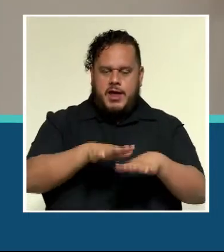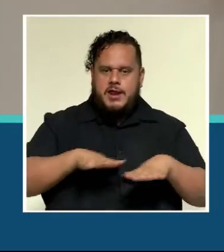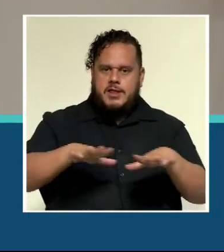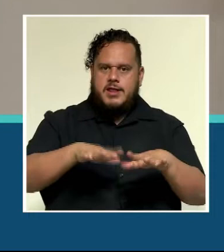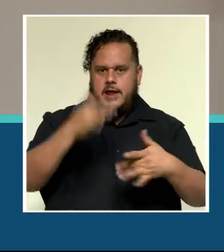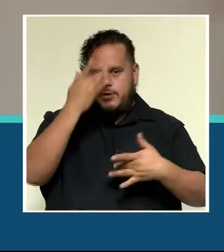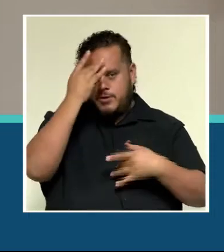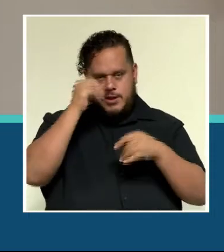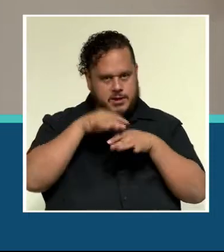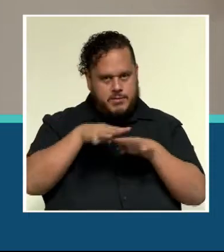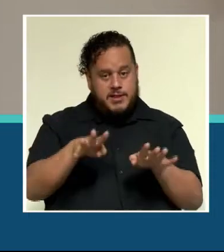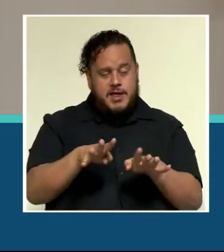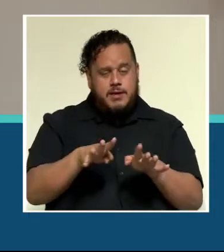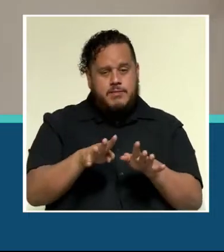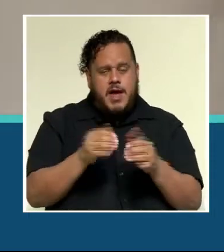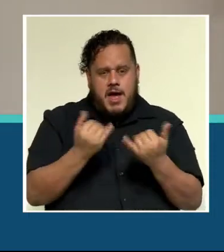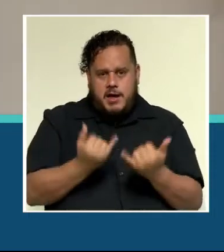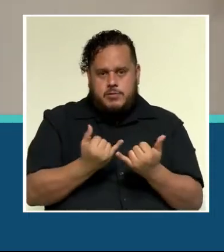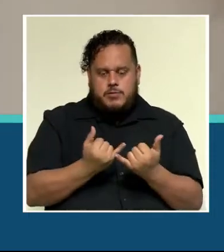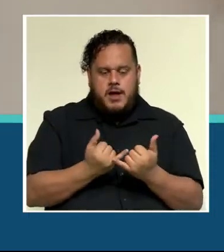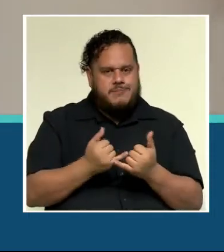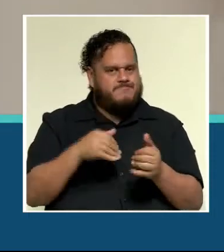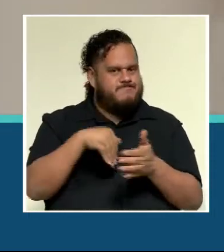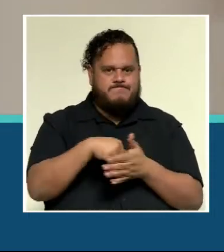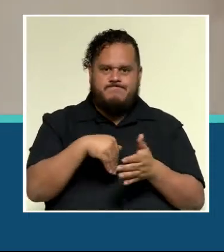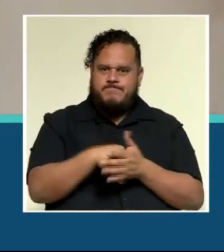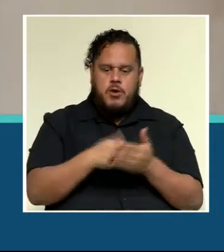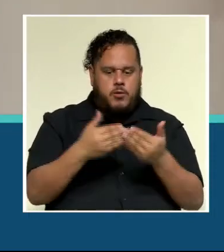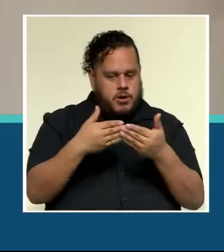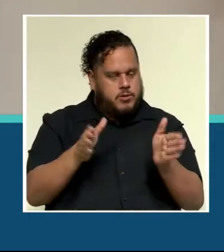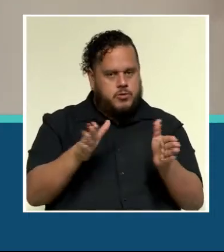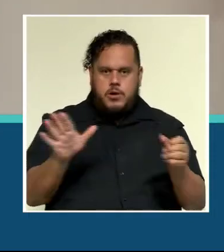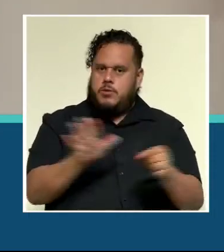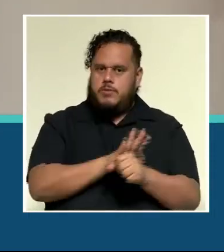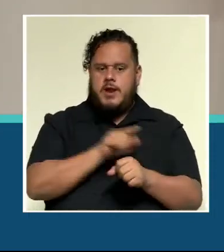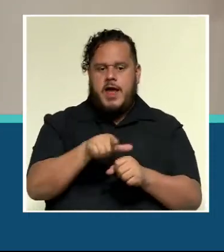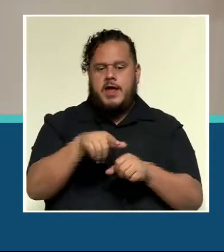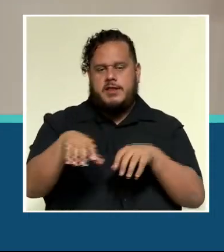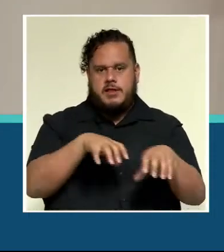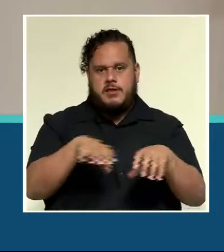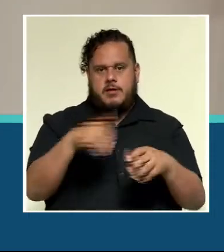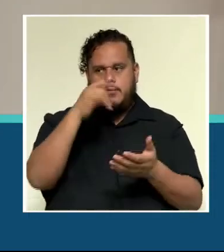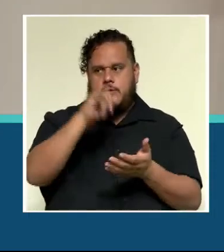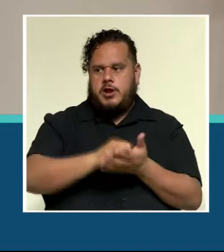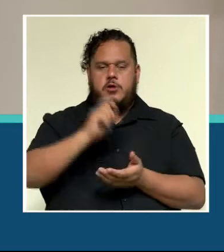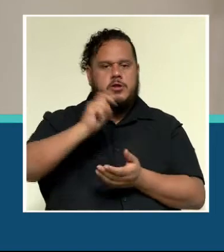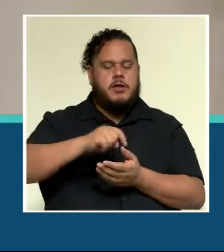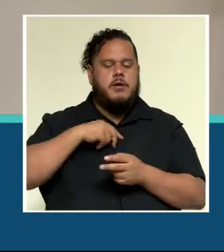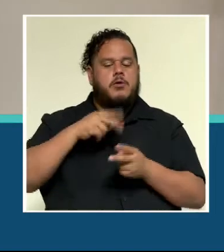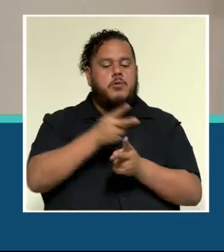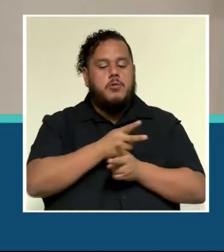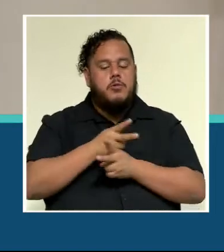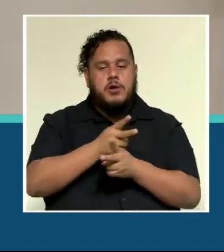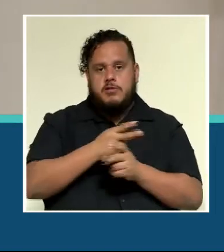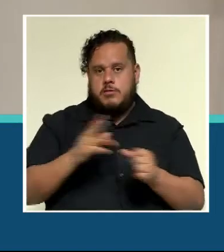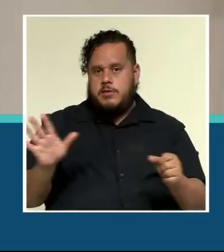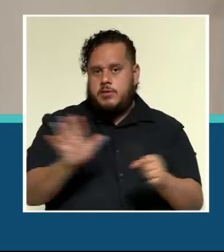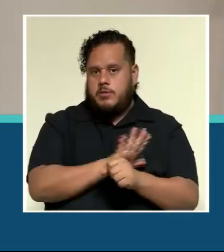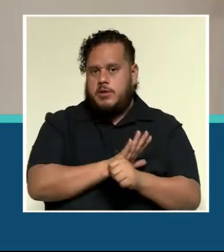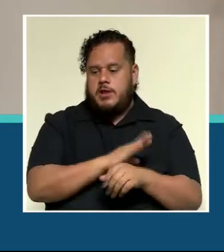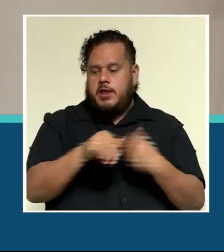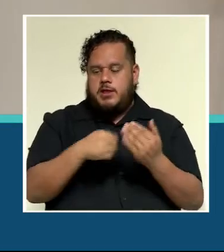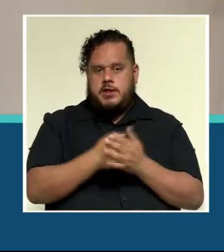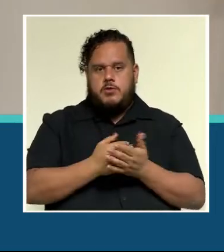actual impide aún una apertura total de este tipo de eventos. Por eso debe haber una observancia absoluta de las